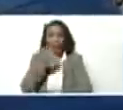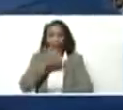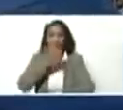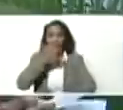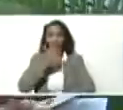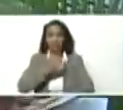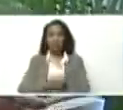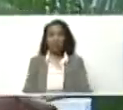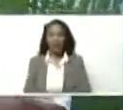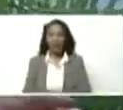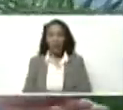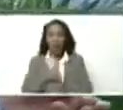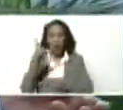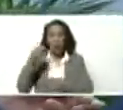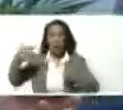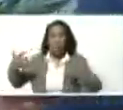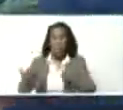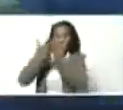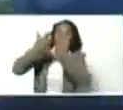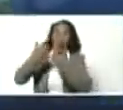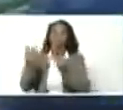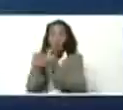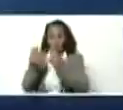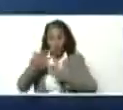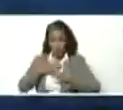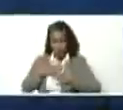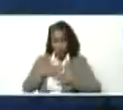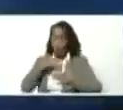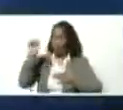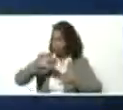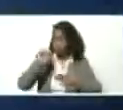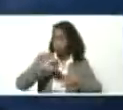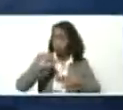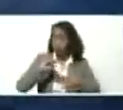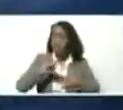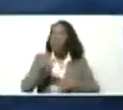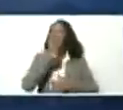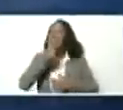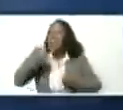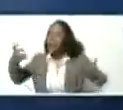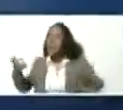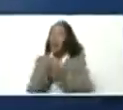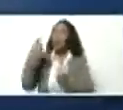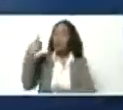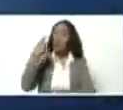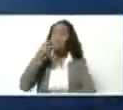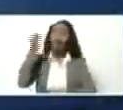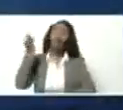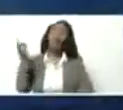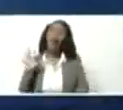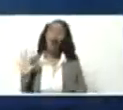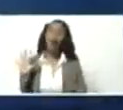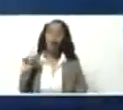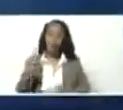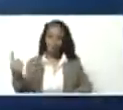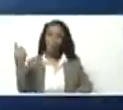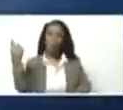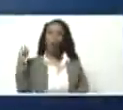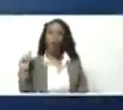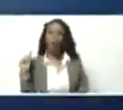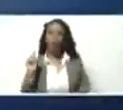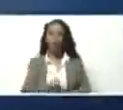bastante. ¿Vodka, usted va a brindar conmigo con vodka? Claro, ¿sí? ¿Quién brinda primero? Usted para ver si es verdad. Como